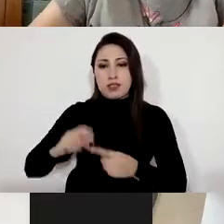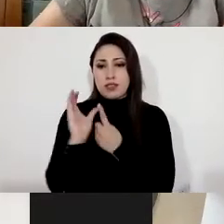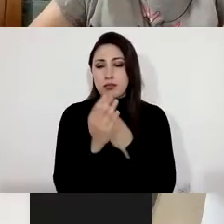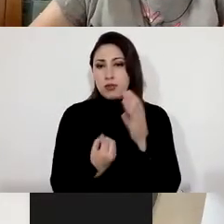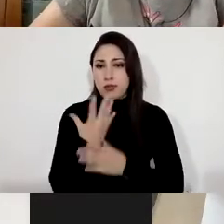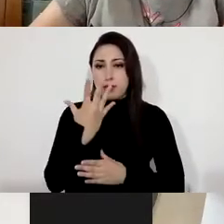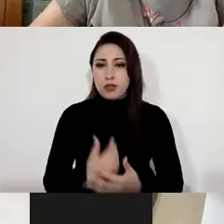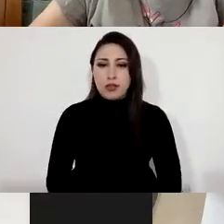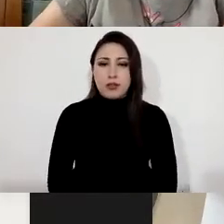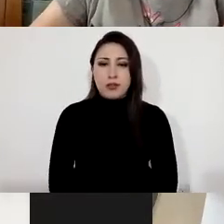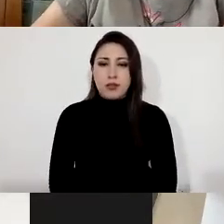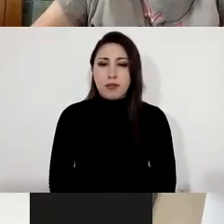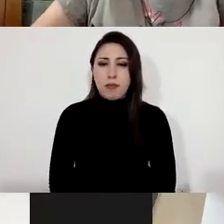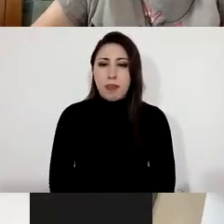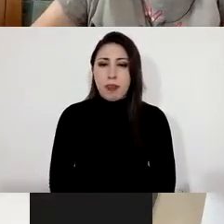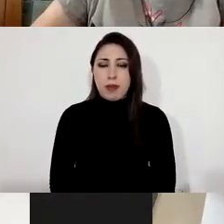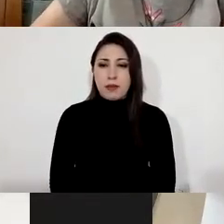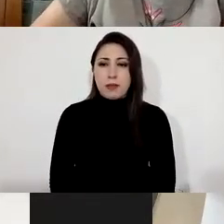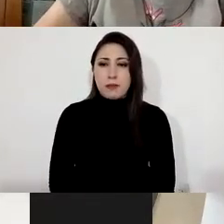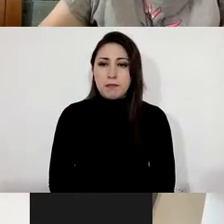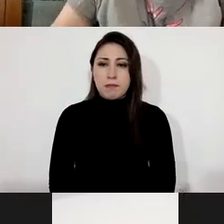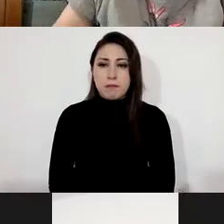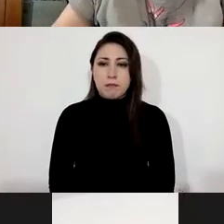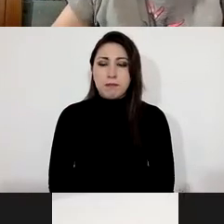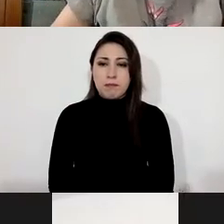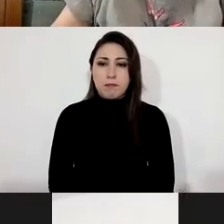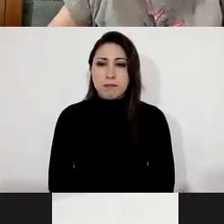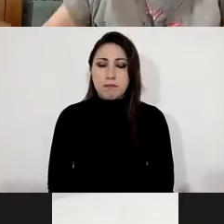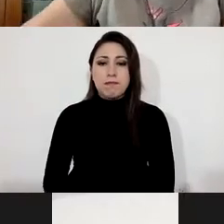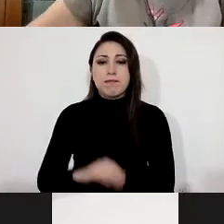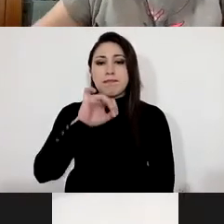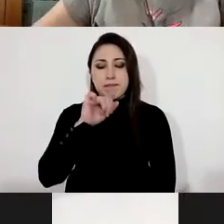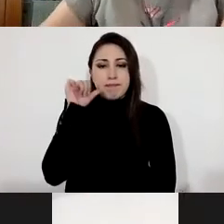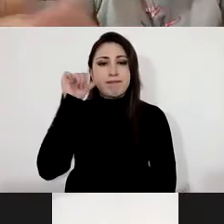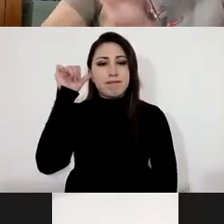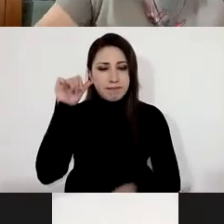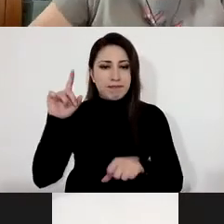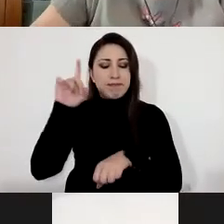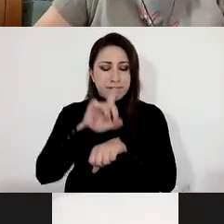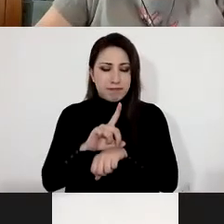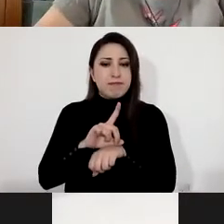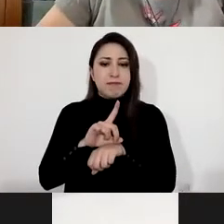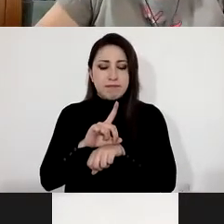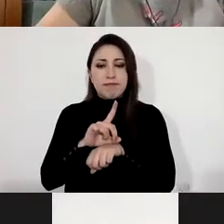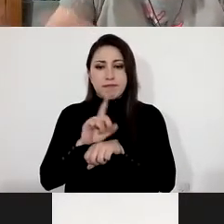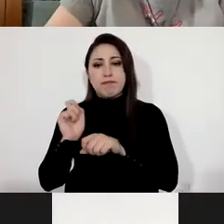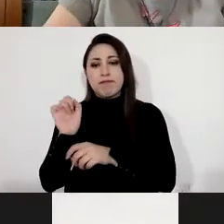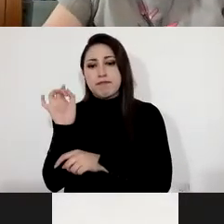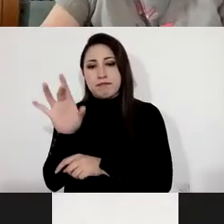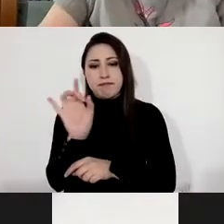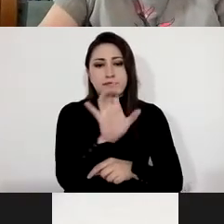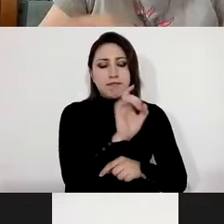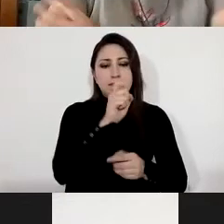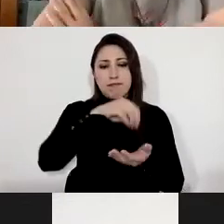Si me permite, diputado, atendiendo a su comentario, efectivamente el día de ayer se enviaron tanto las invitaciones o convocatorias como las